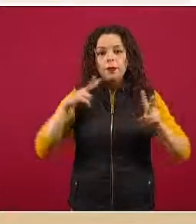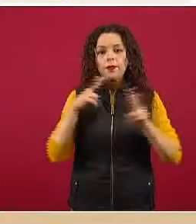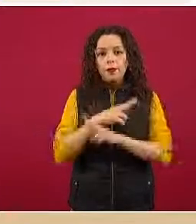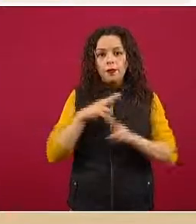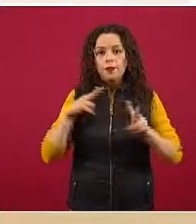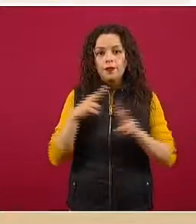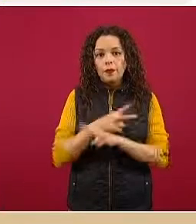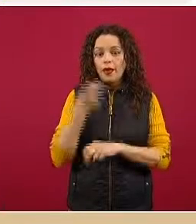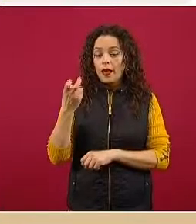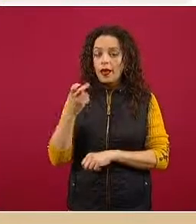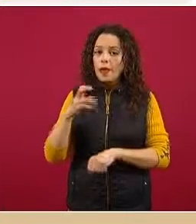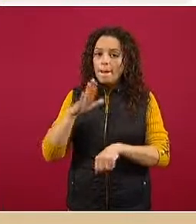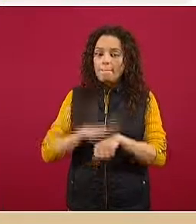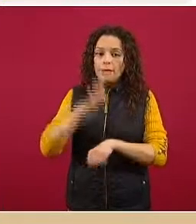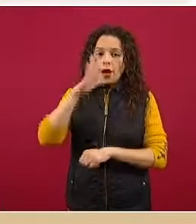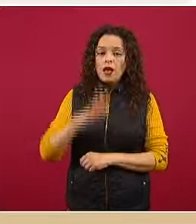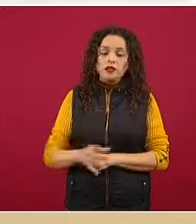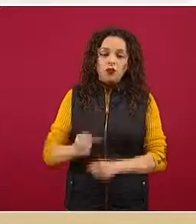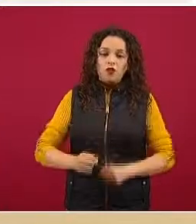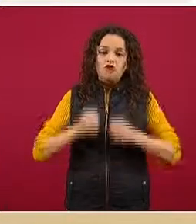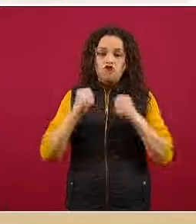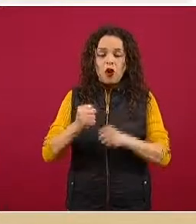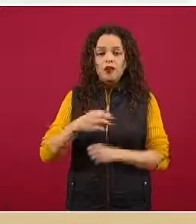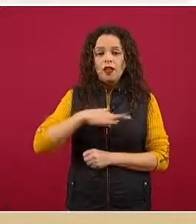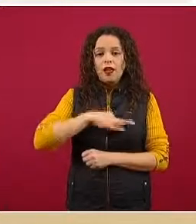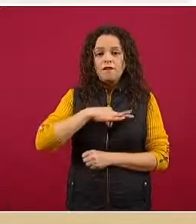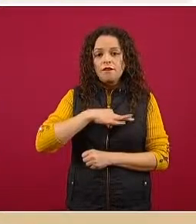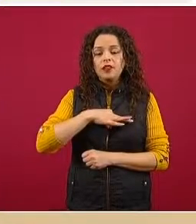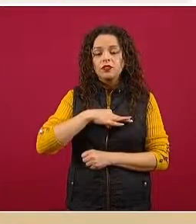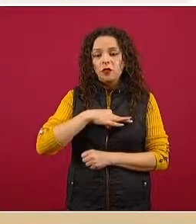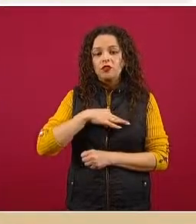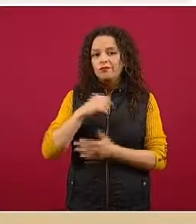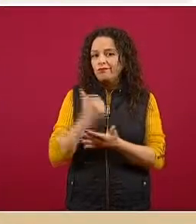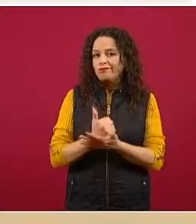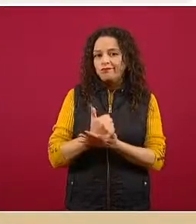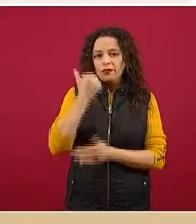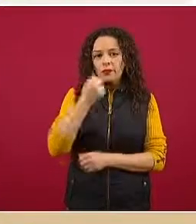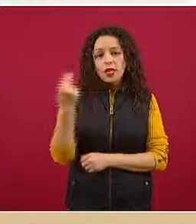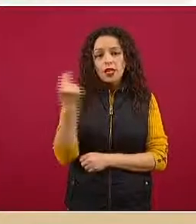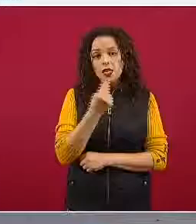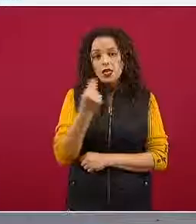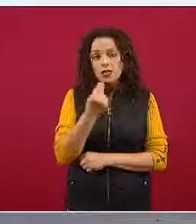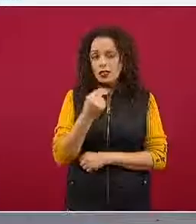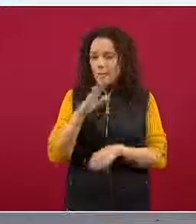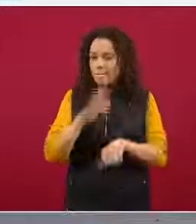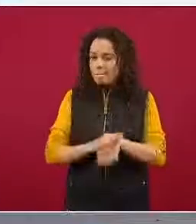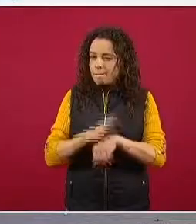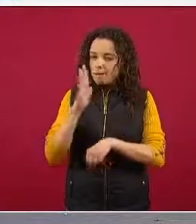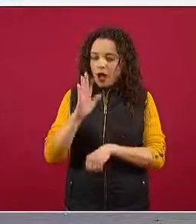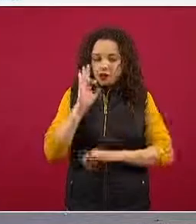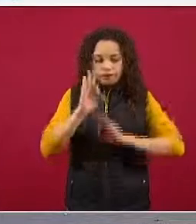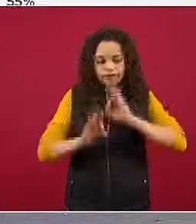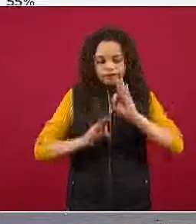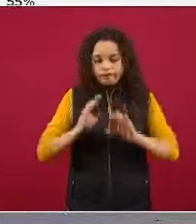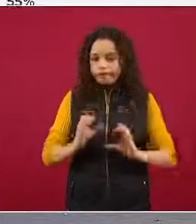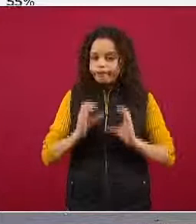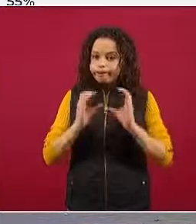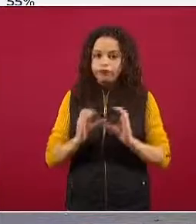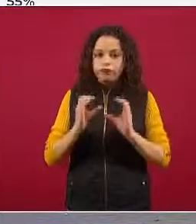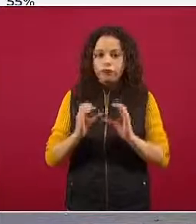los casos de infección respiratoria aguda grave que requiere de cuidados críticos.